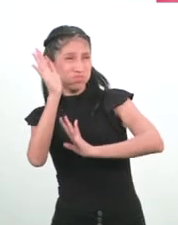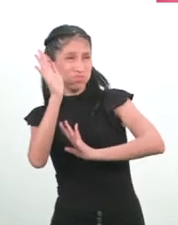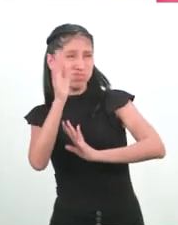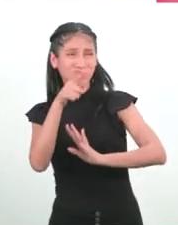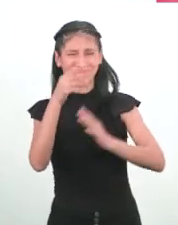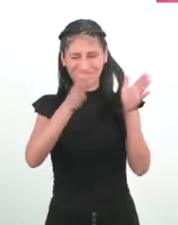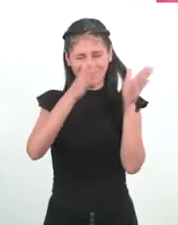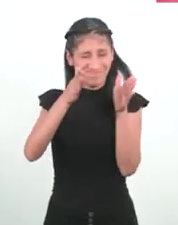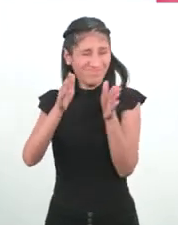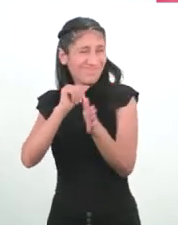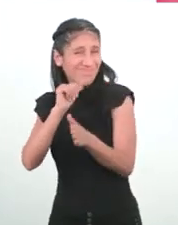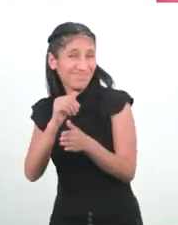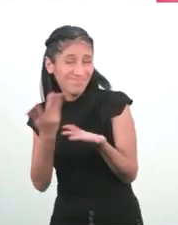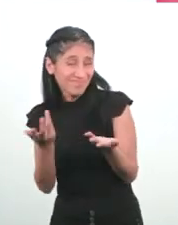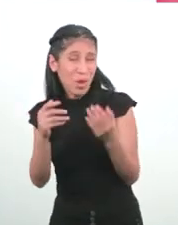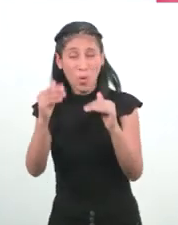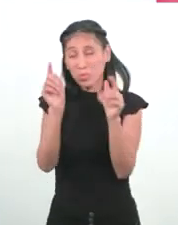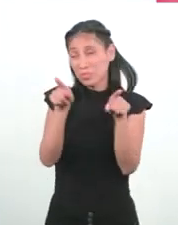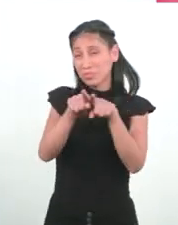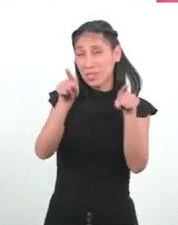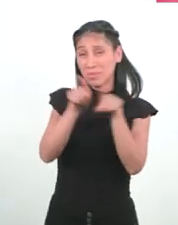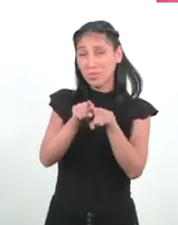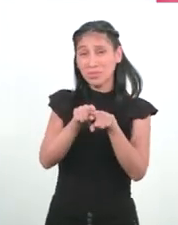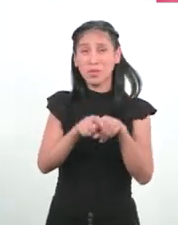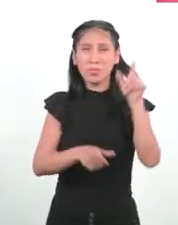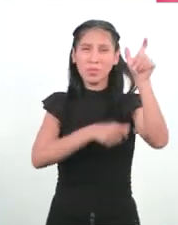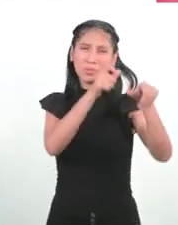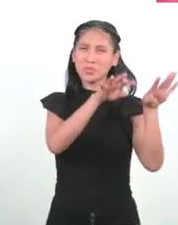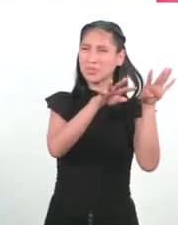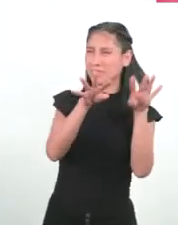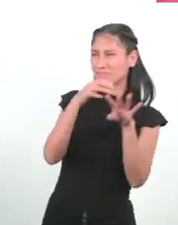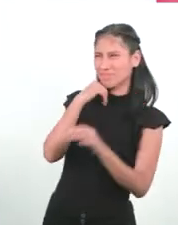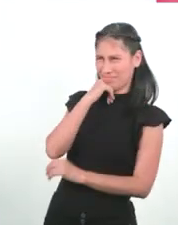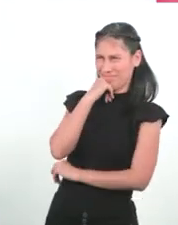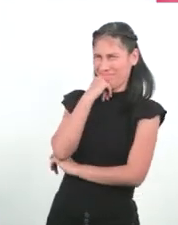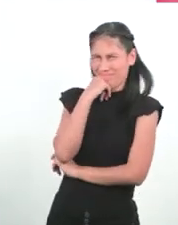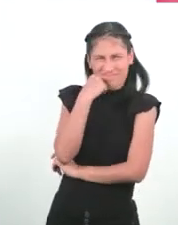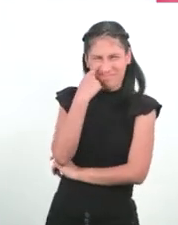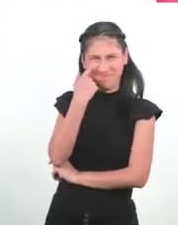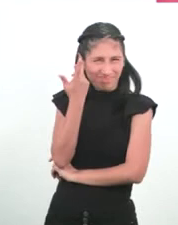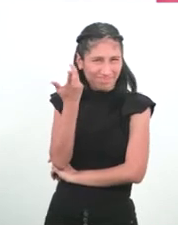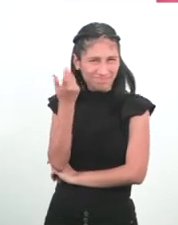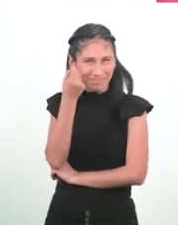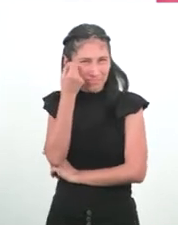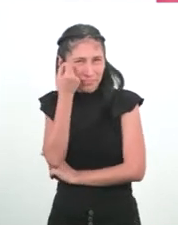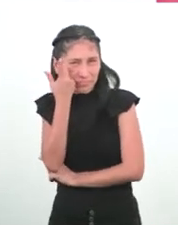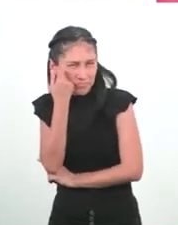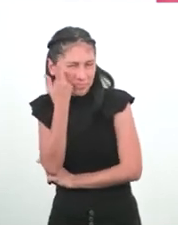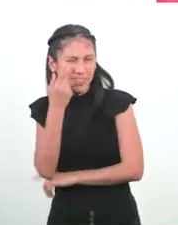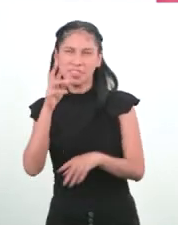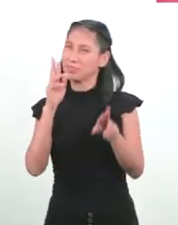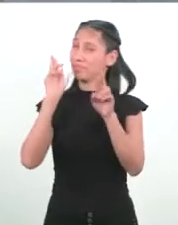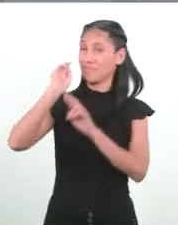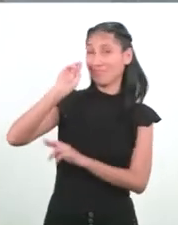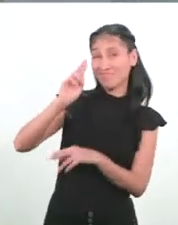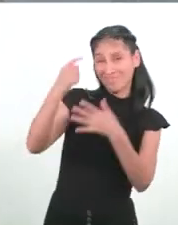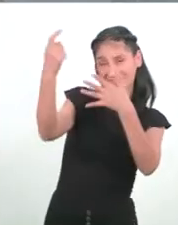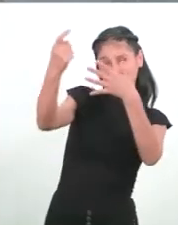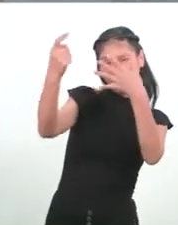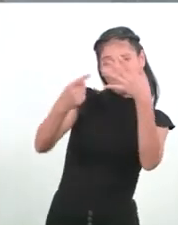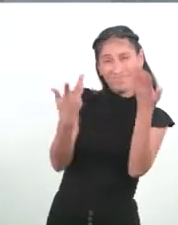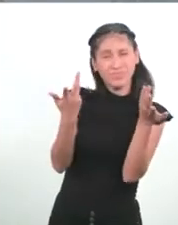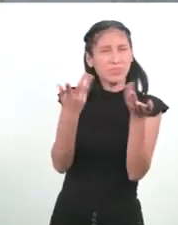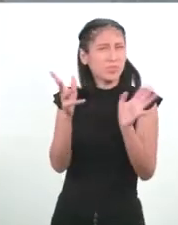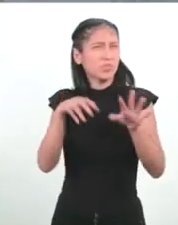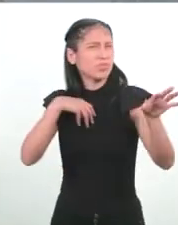bien estructurado, o incluso porque quienes te escucharon no supieron hacerlo bien. Hay muchísimas razones. ¿Y